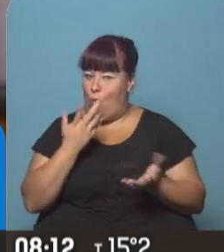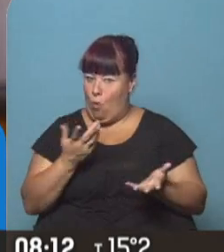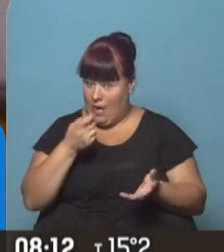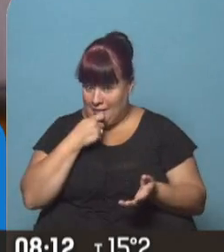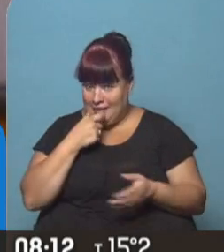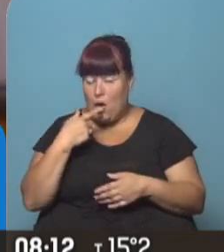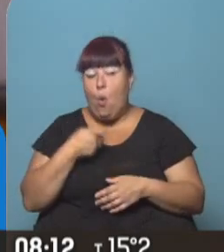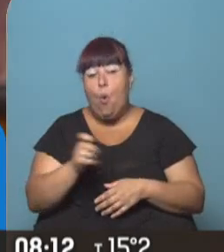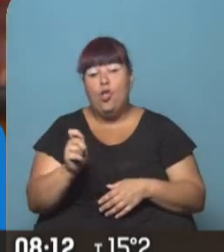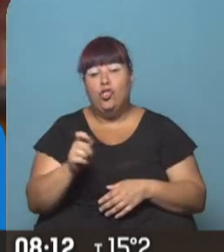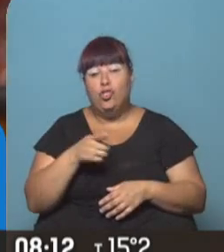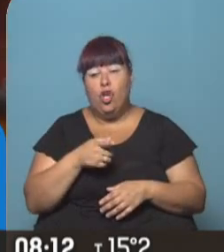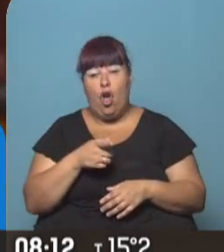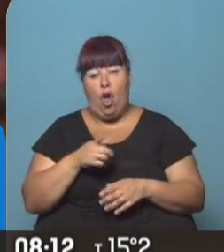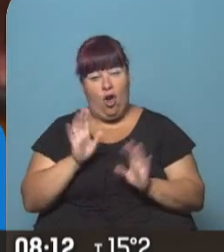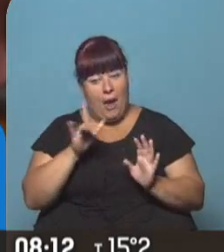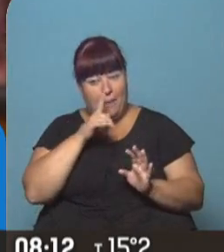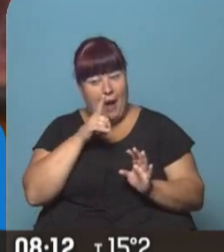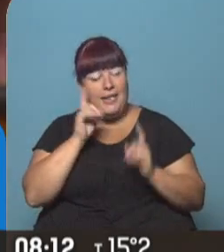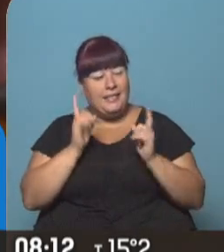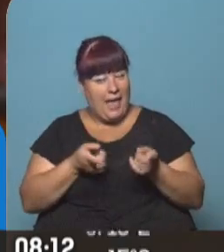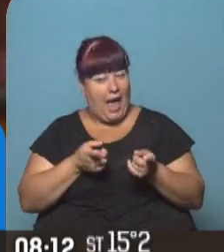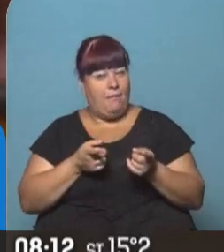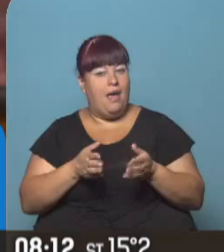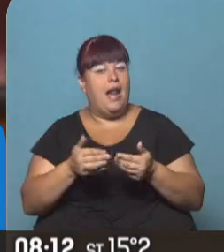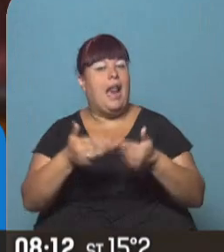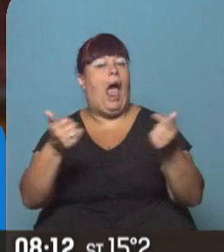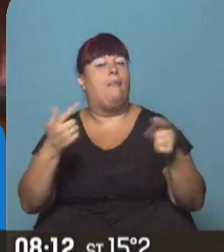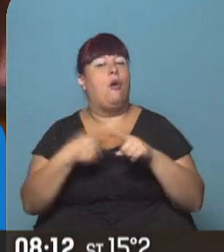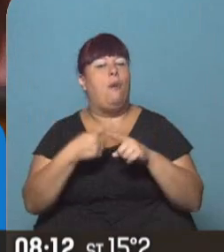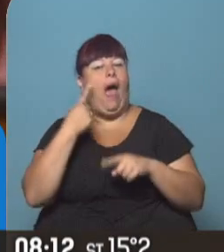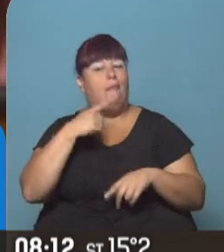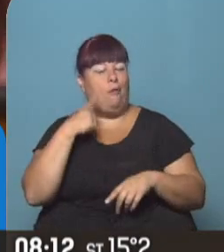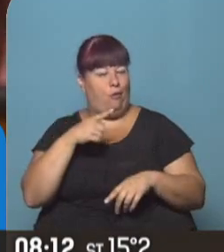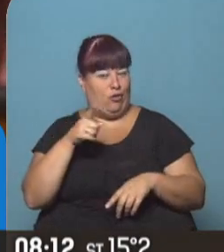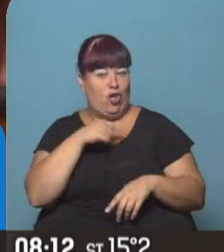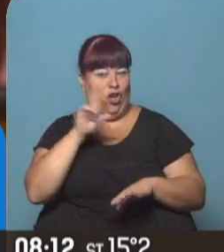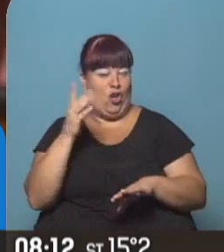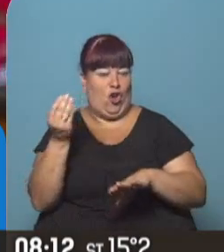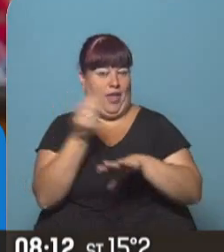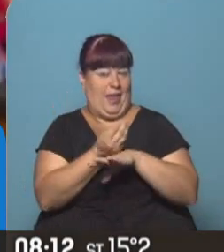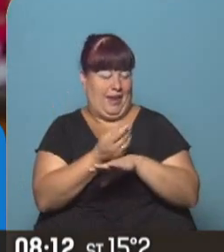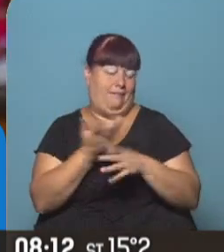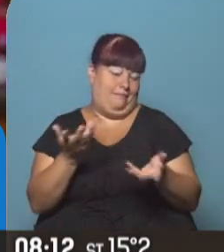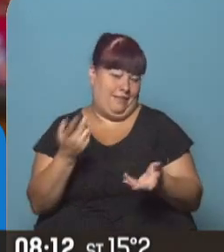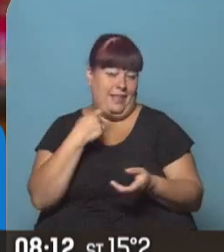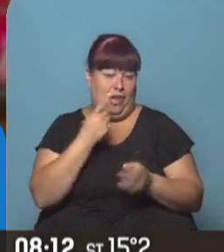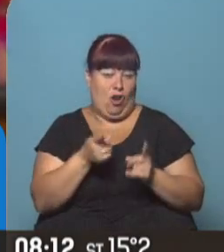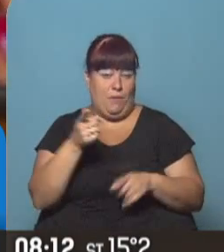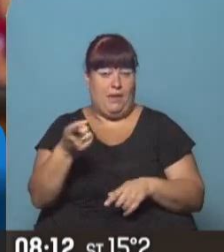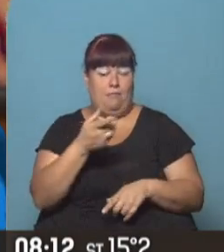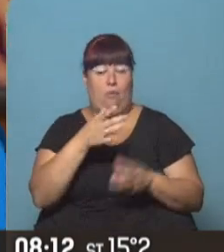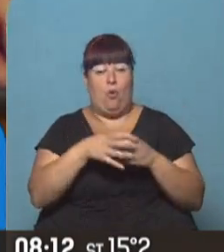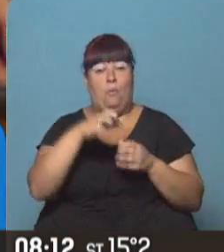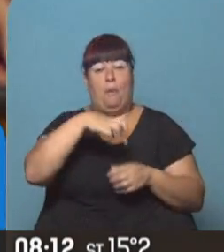el proceso judicial no está siendo también acelerado por una intencionalidad de impedir, como lo dice el propio